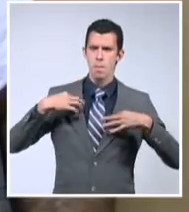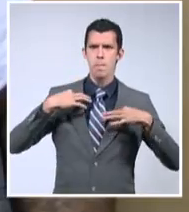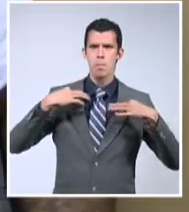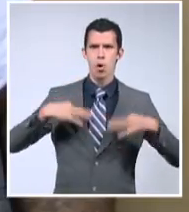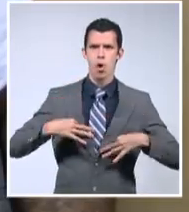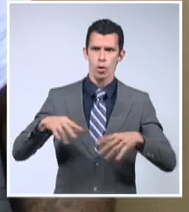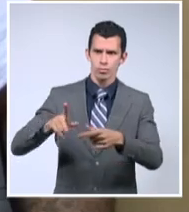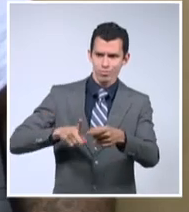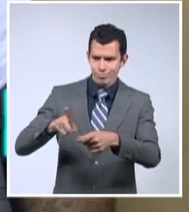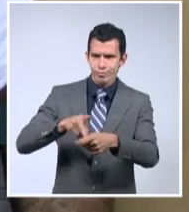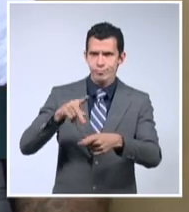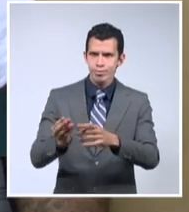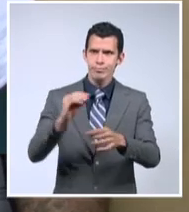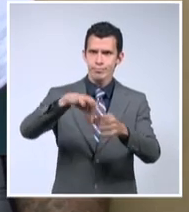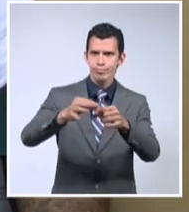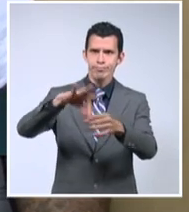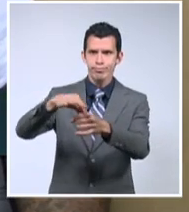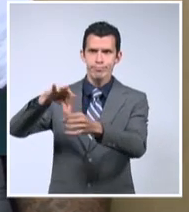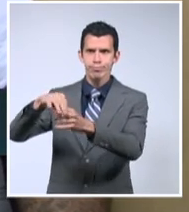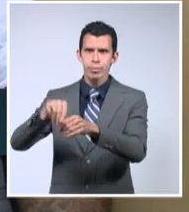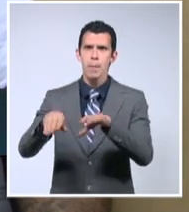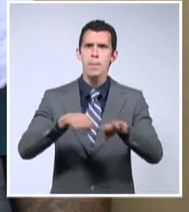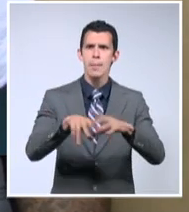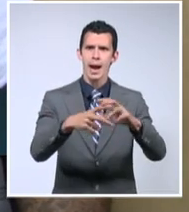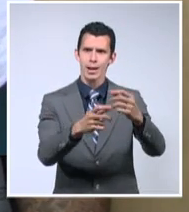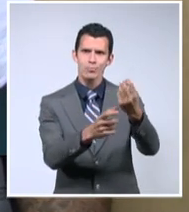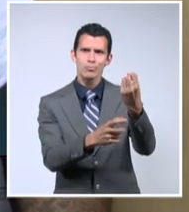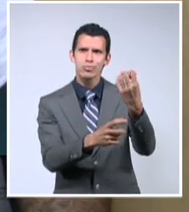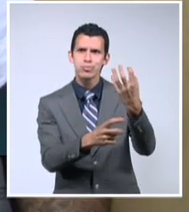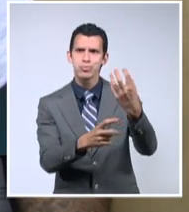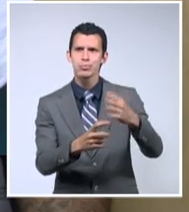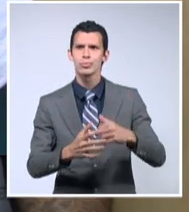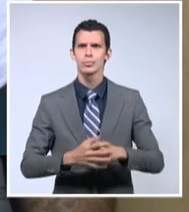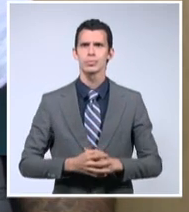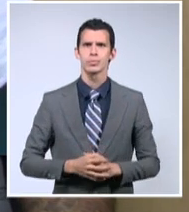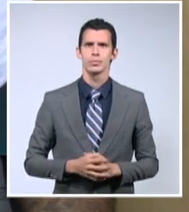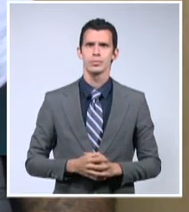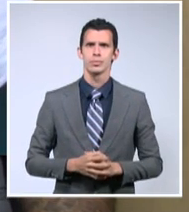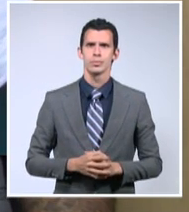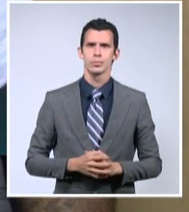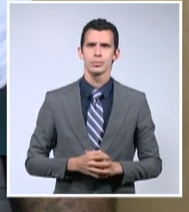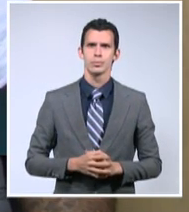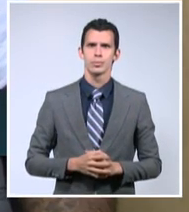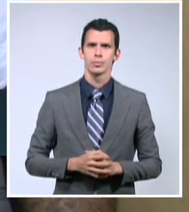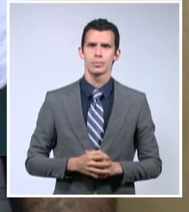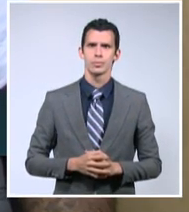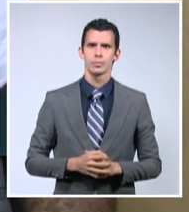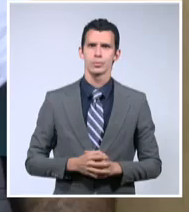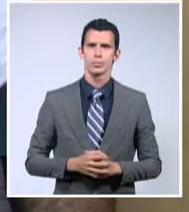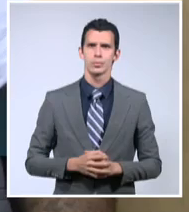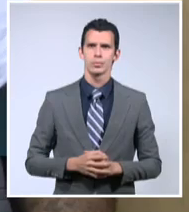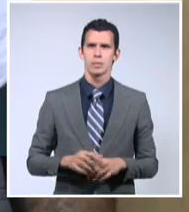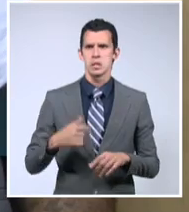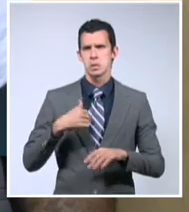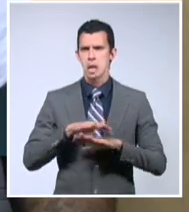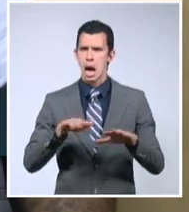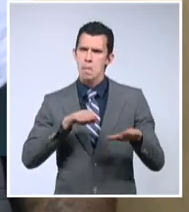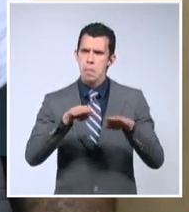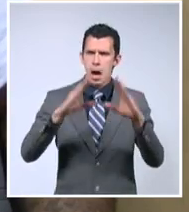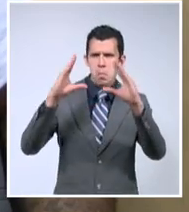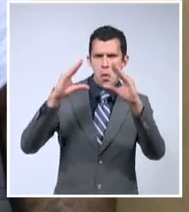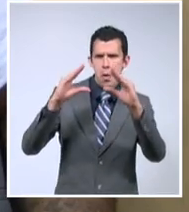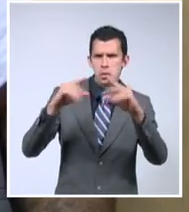Me paré en no sé cómo se llama, la del costado, así que daba cerca. Prendí la primera botella y la tiré,